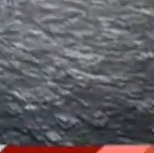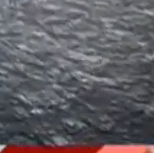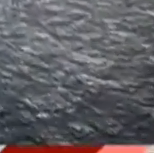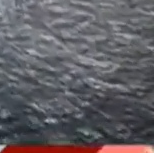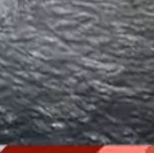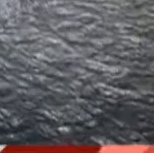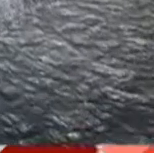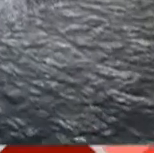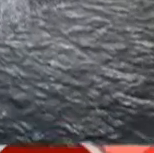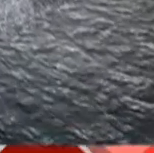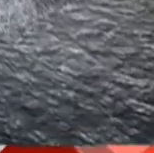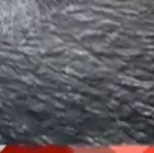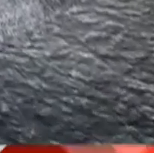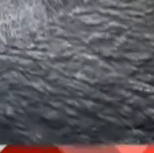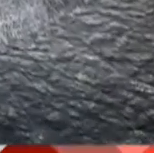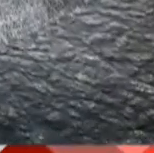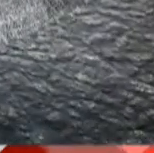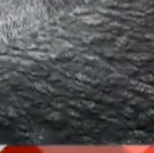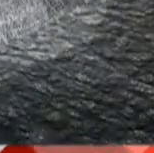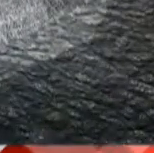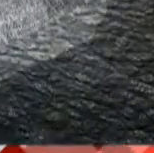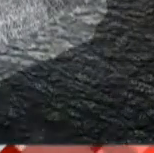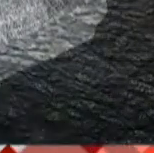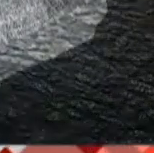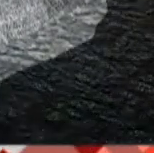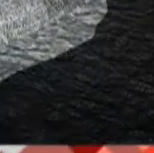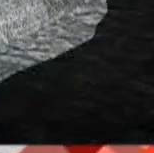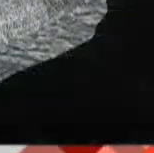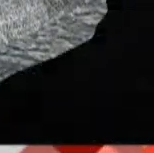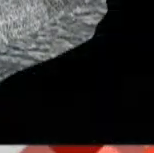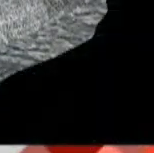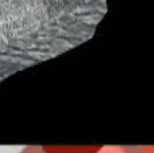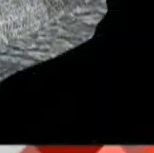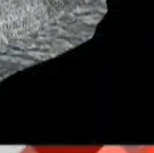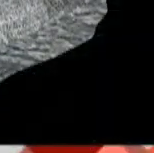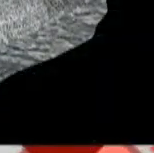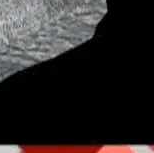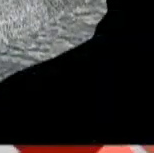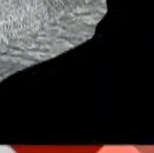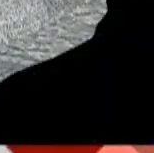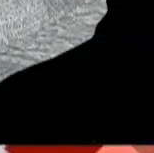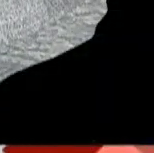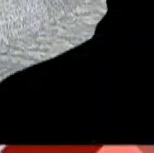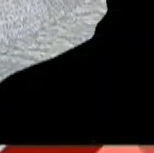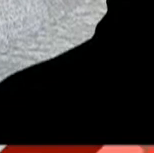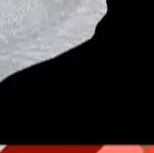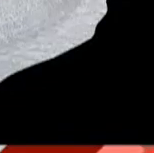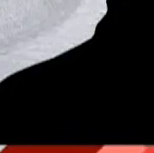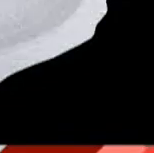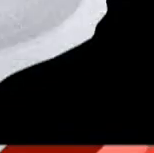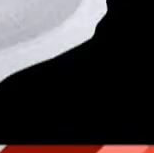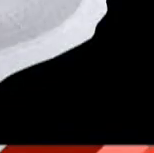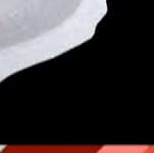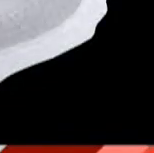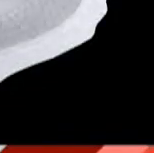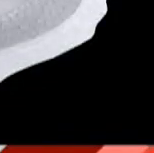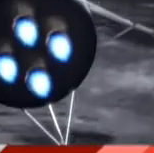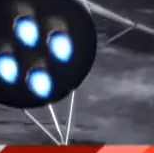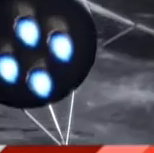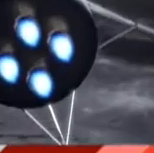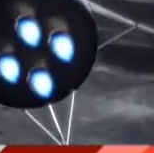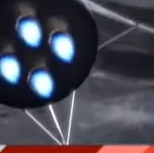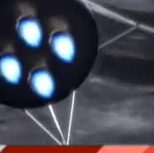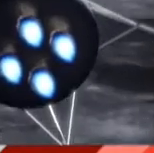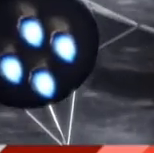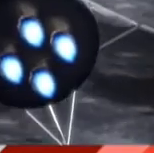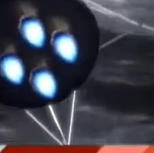del desarrollo de los módulos y elaborará la normativa que ha de unificar los sistemas de acoplamiento de varios tipos de naves espaciales de